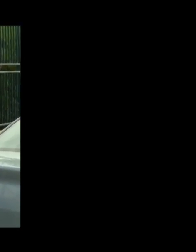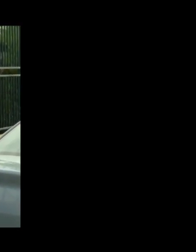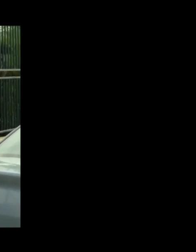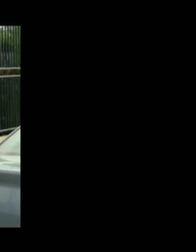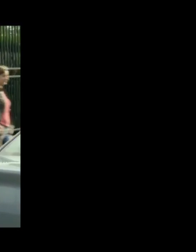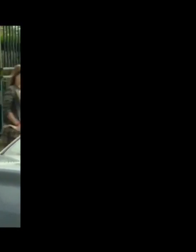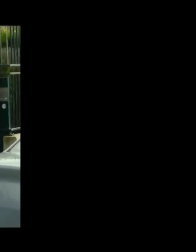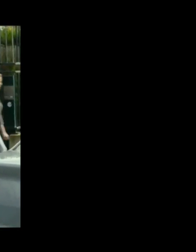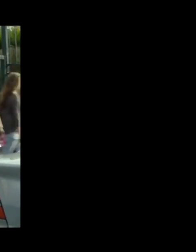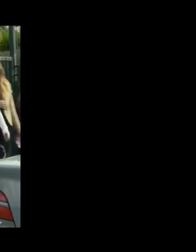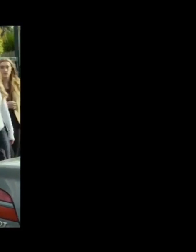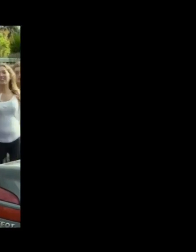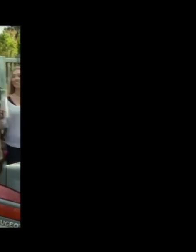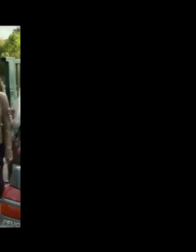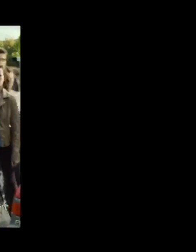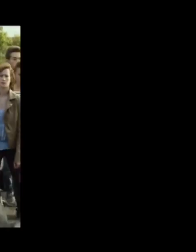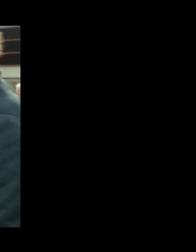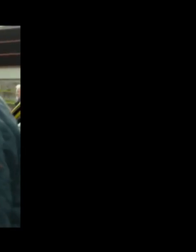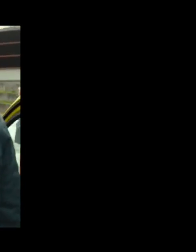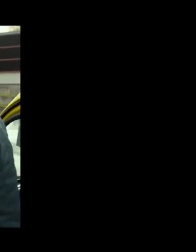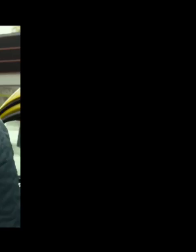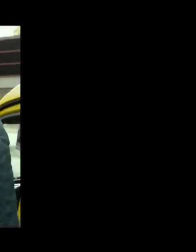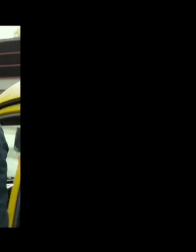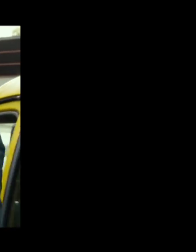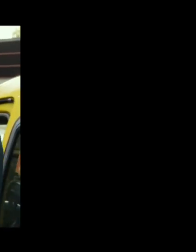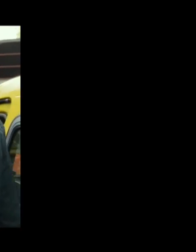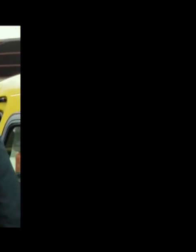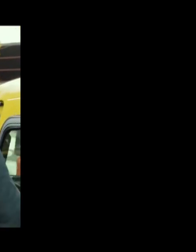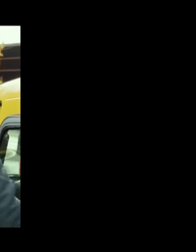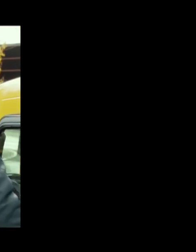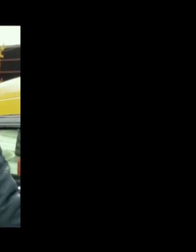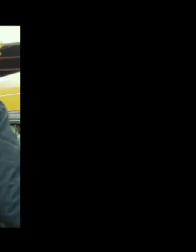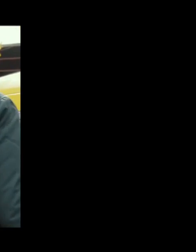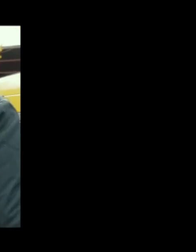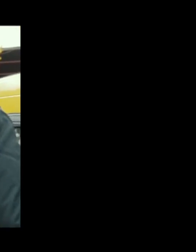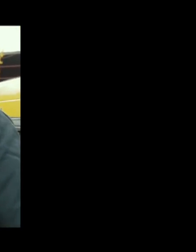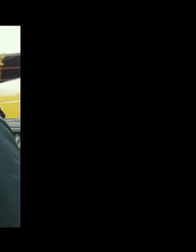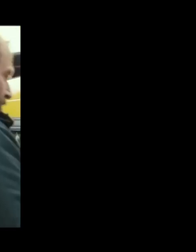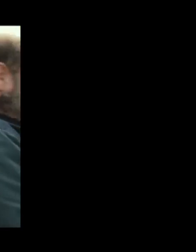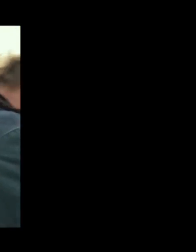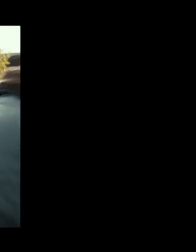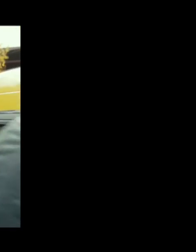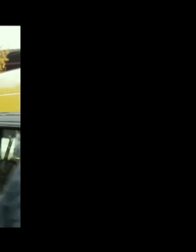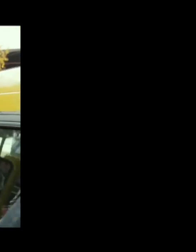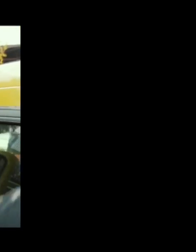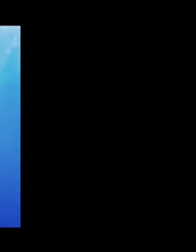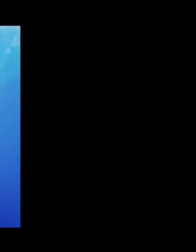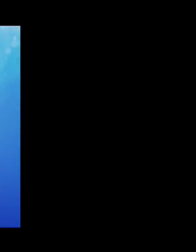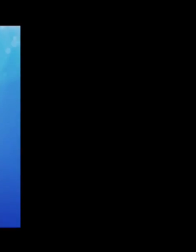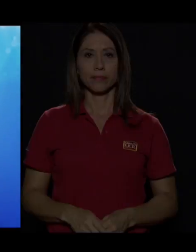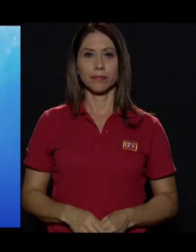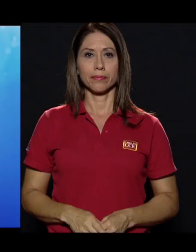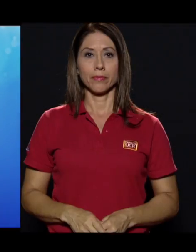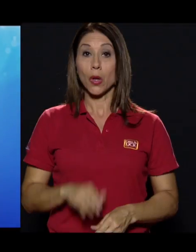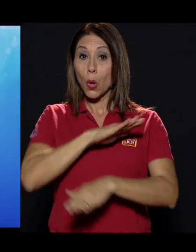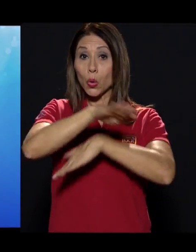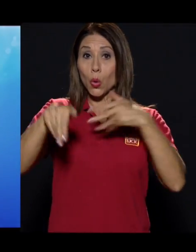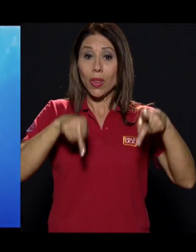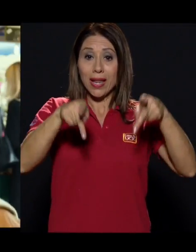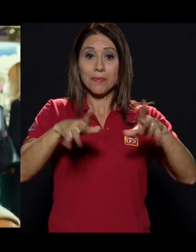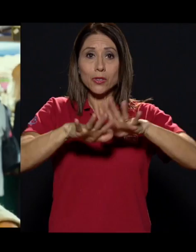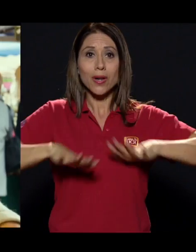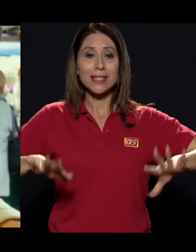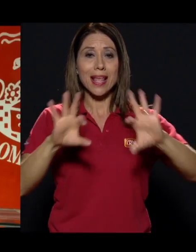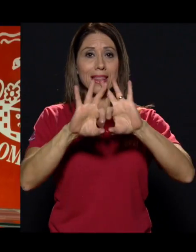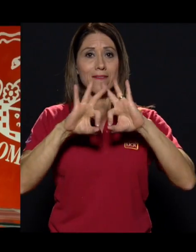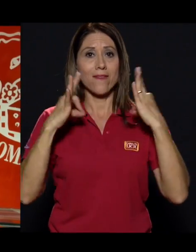Arrête de klaxonner à chaque fois, papa, on dirait un mongolien. Moi aussi, je suis contente de te voir, mais on n'est pas obligé de partager notre bonheur avec tout le monde. Todos los miembros